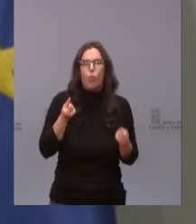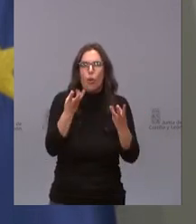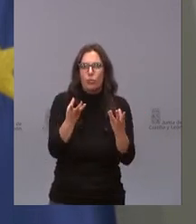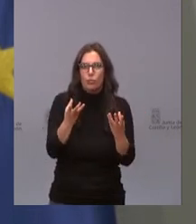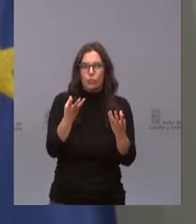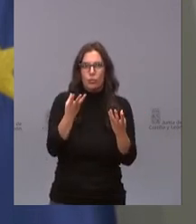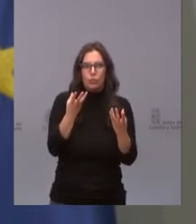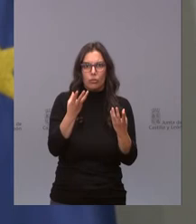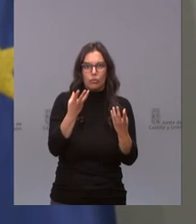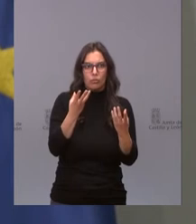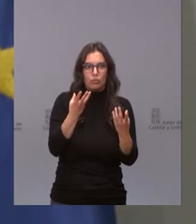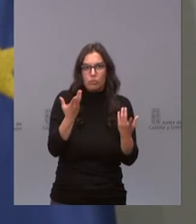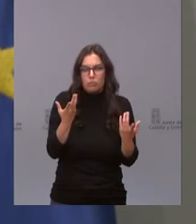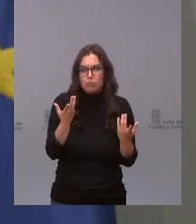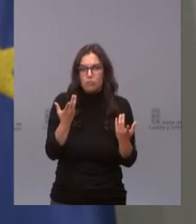¿Qué diferencia?